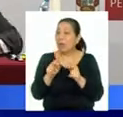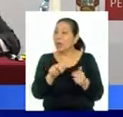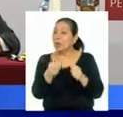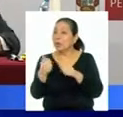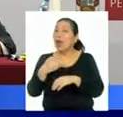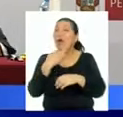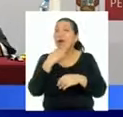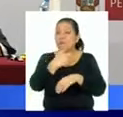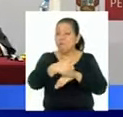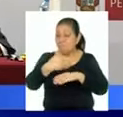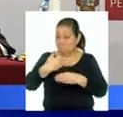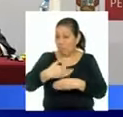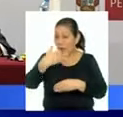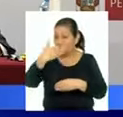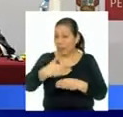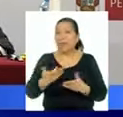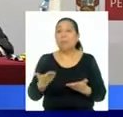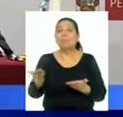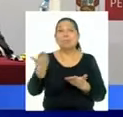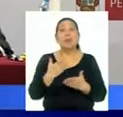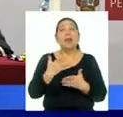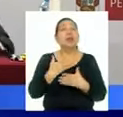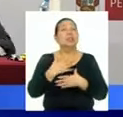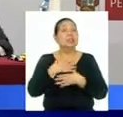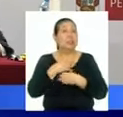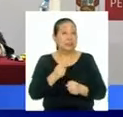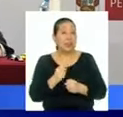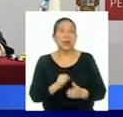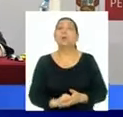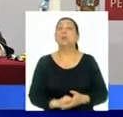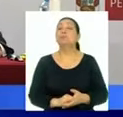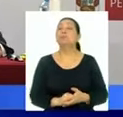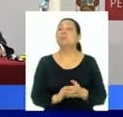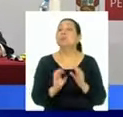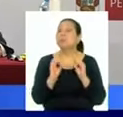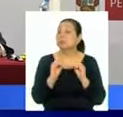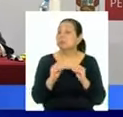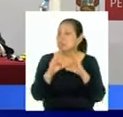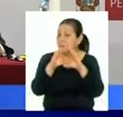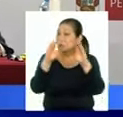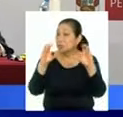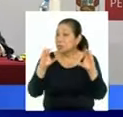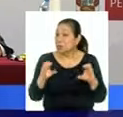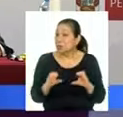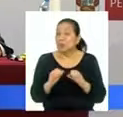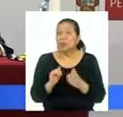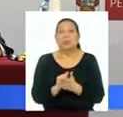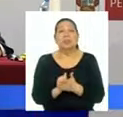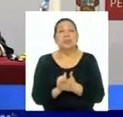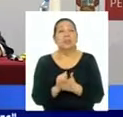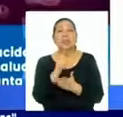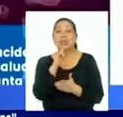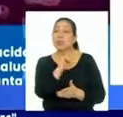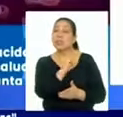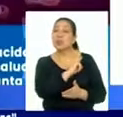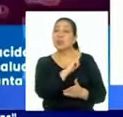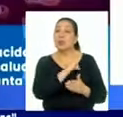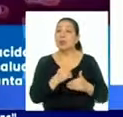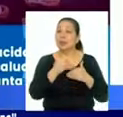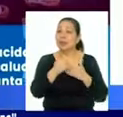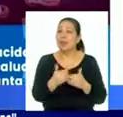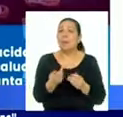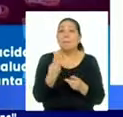fronteras. En cuanto al Fondo de Aseguramiento en Salud, se han certificado los procesos misionales de la institución, se ha ampliado